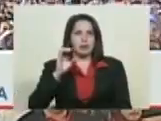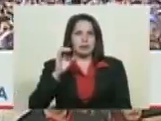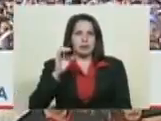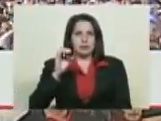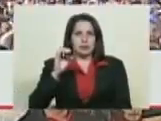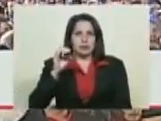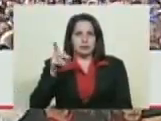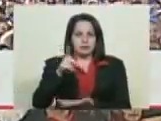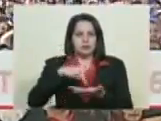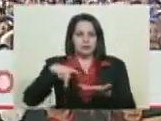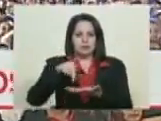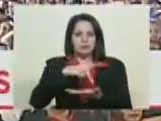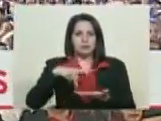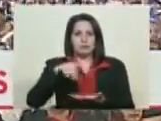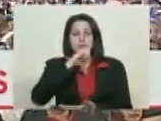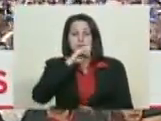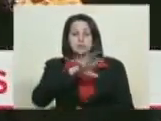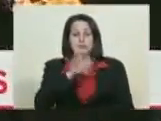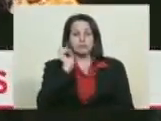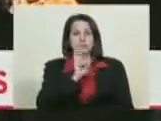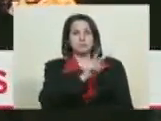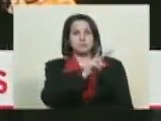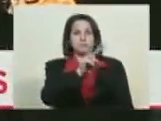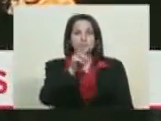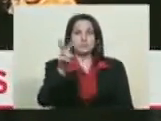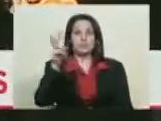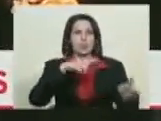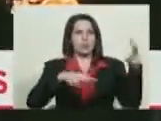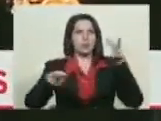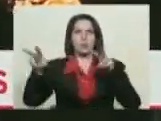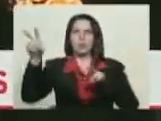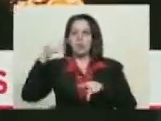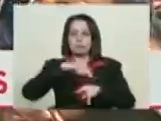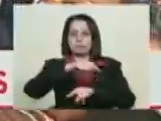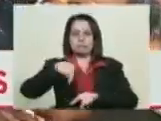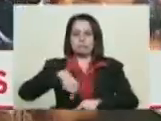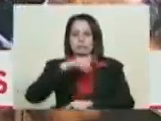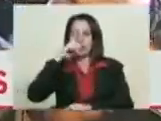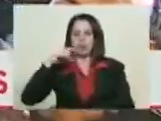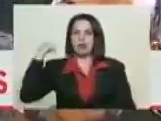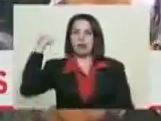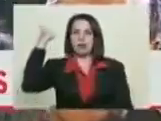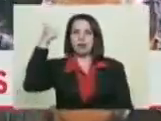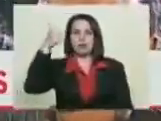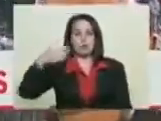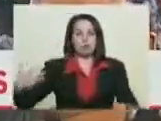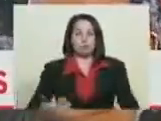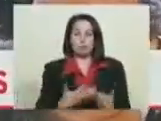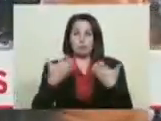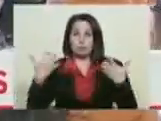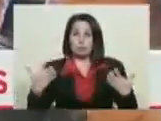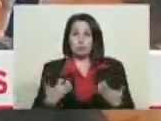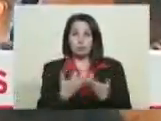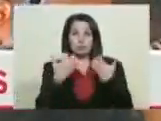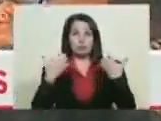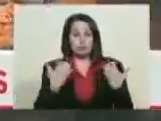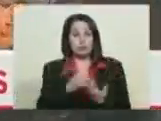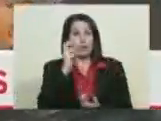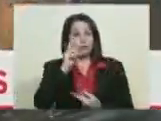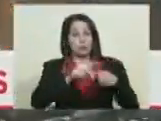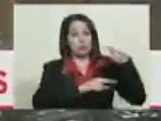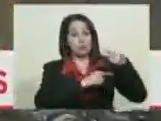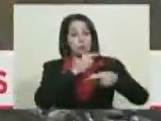visto pasar los tiempos, las luchas, que ha visto varias